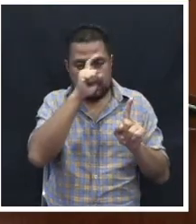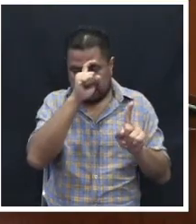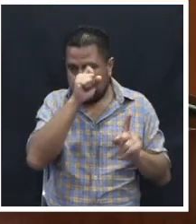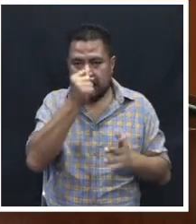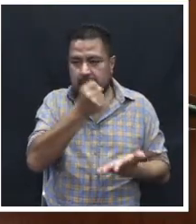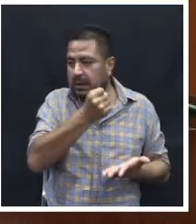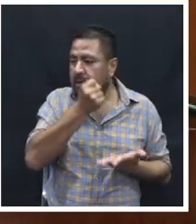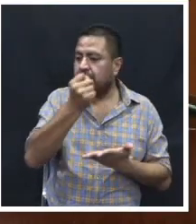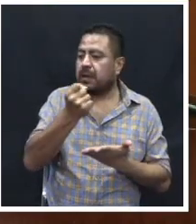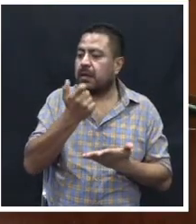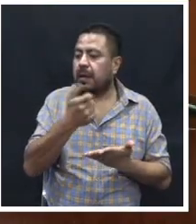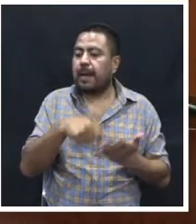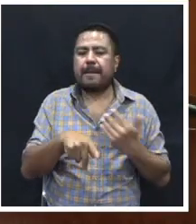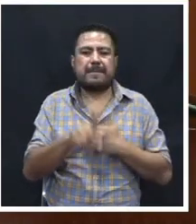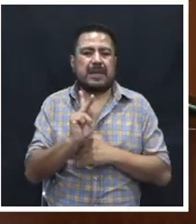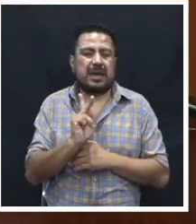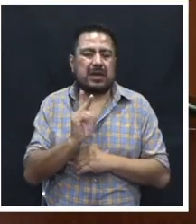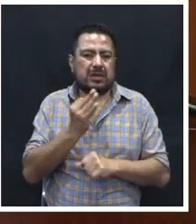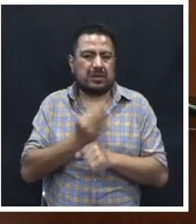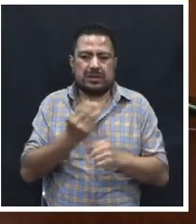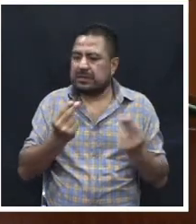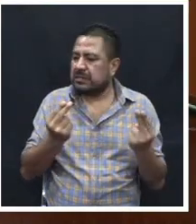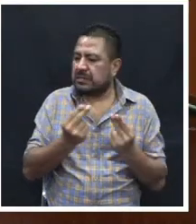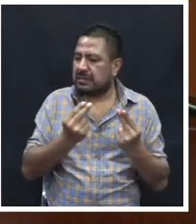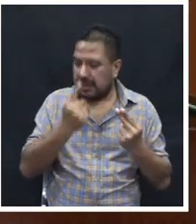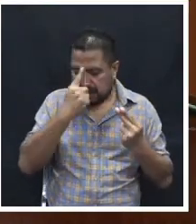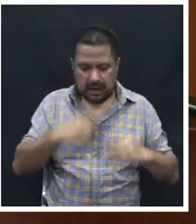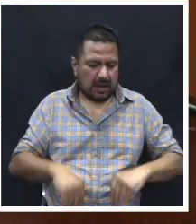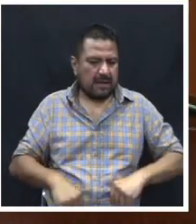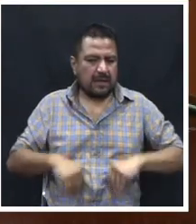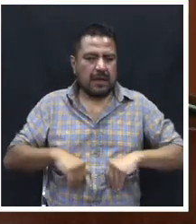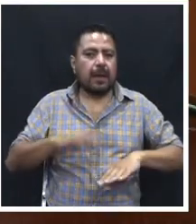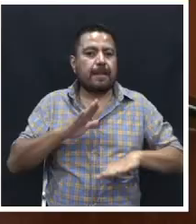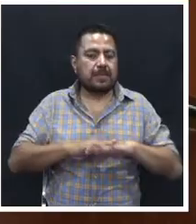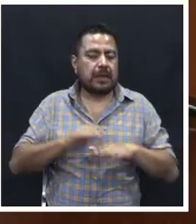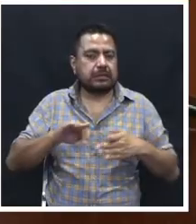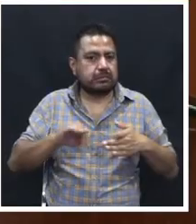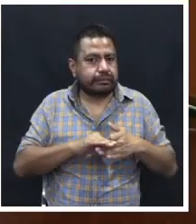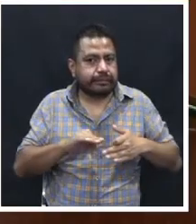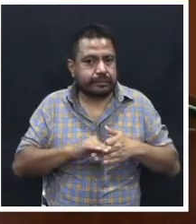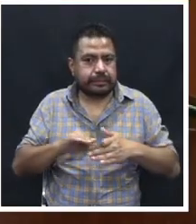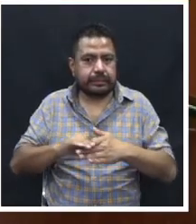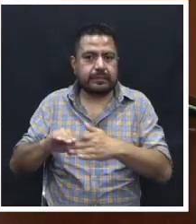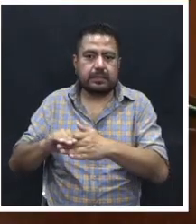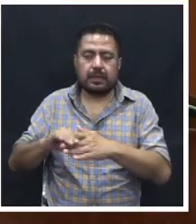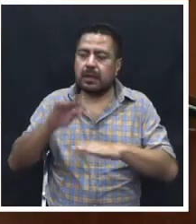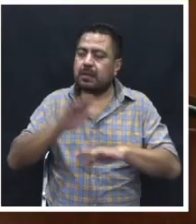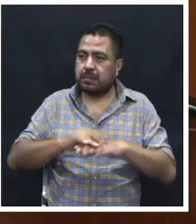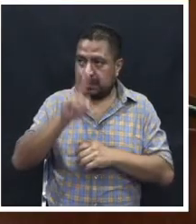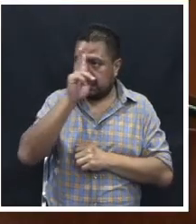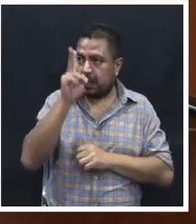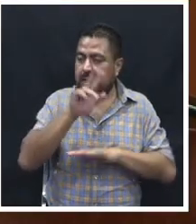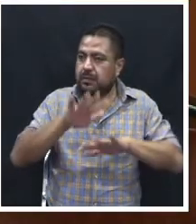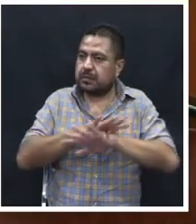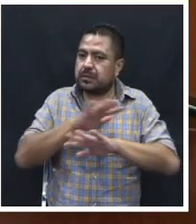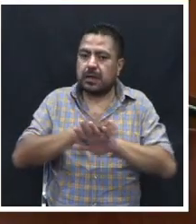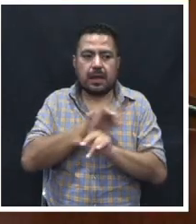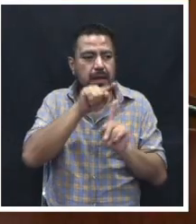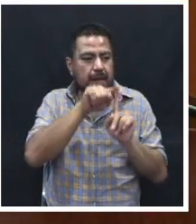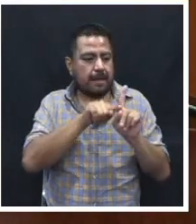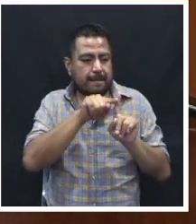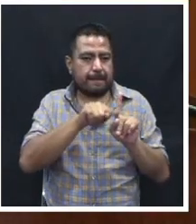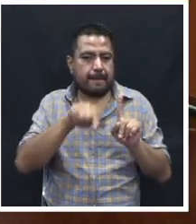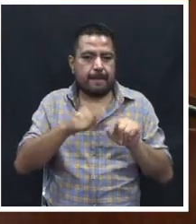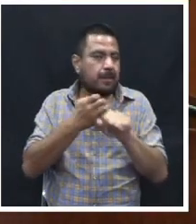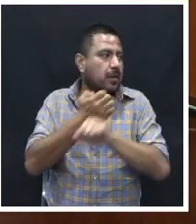presupuestario, pero resulta necesario para enfrentar los efectos cada vez más frecuentes y devastadores del cambio climático en nuestro